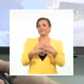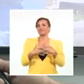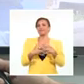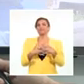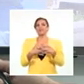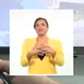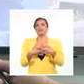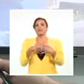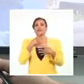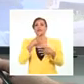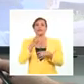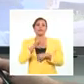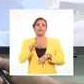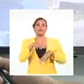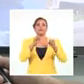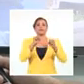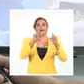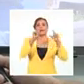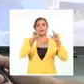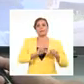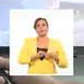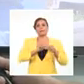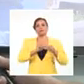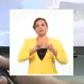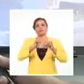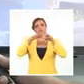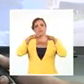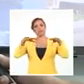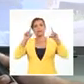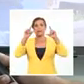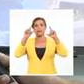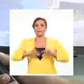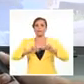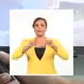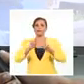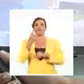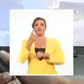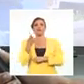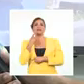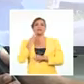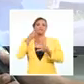tema de la disminución de la capacidad de generación, la generación distribuida por déficit de combustible, que